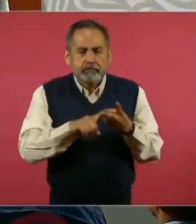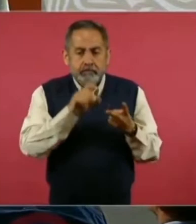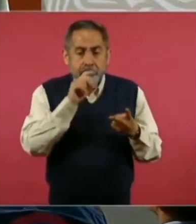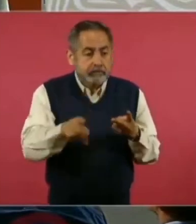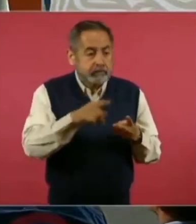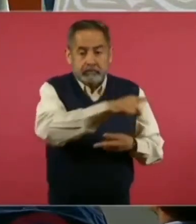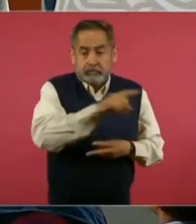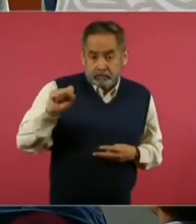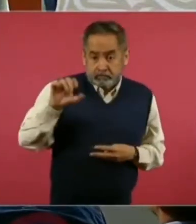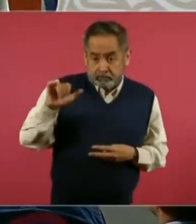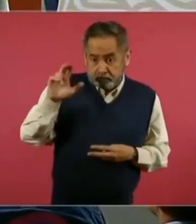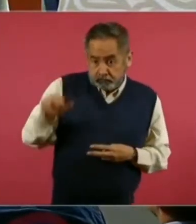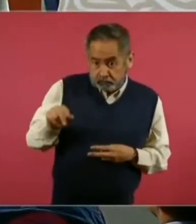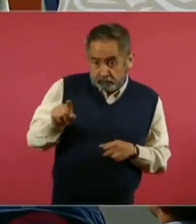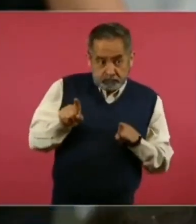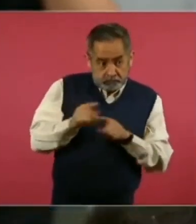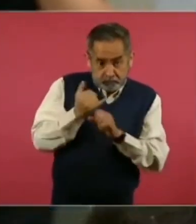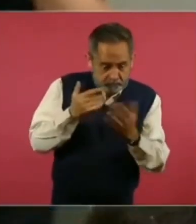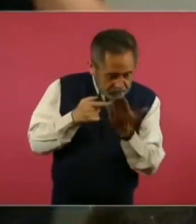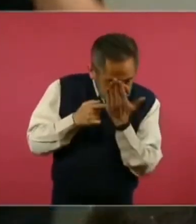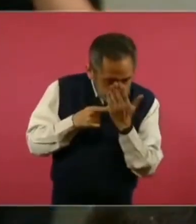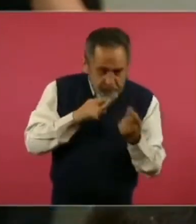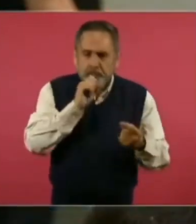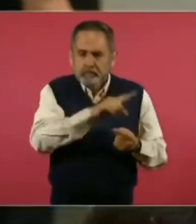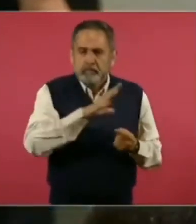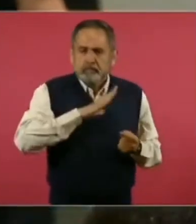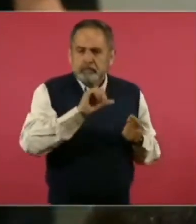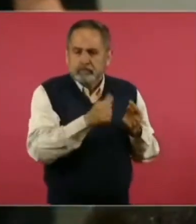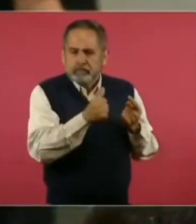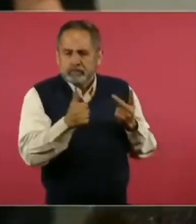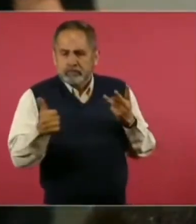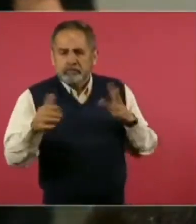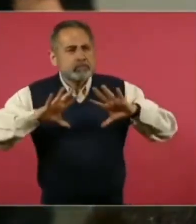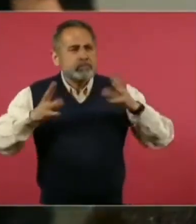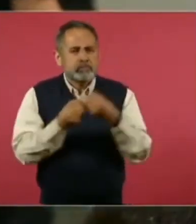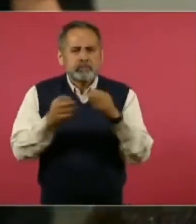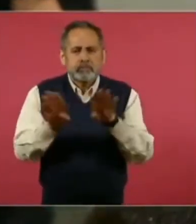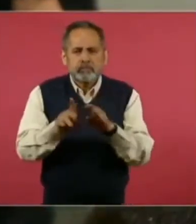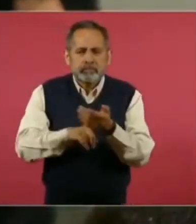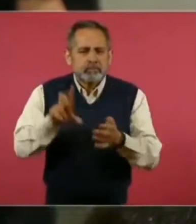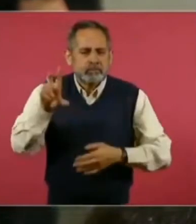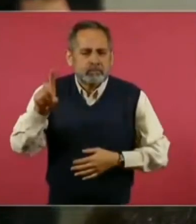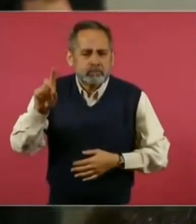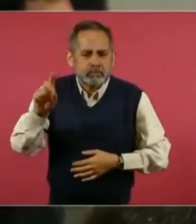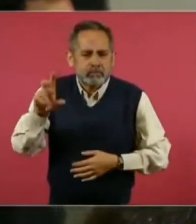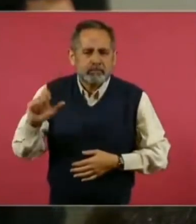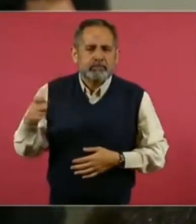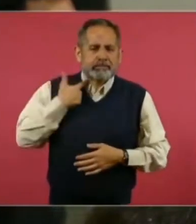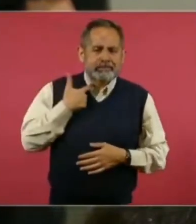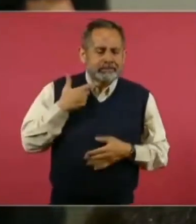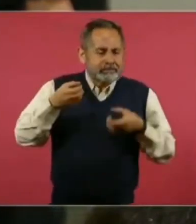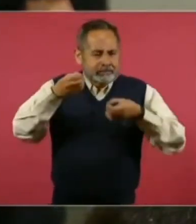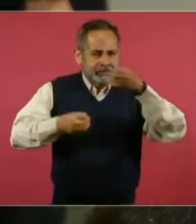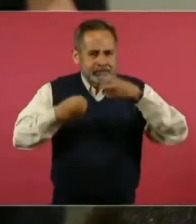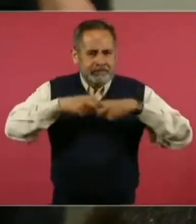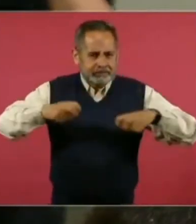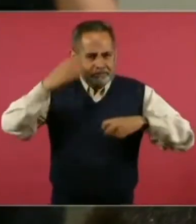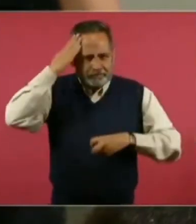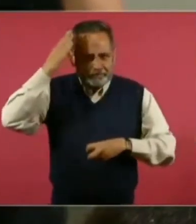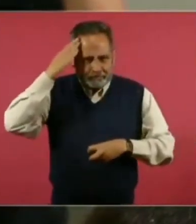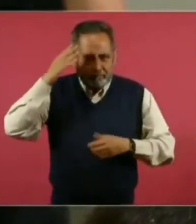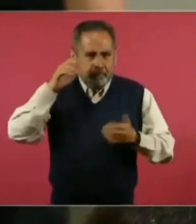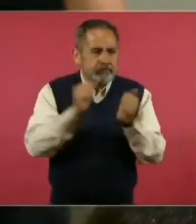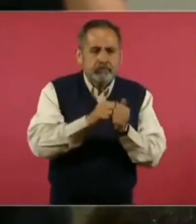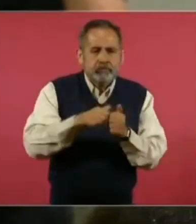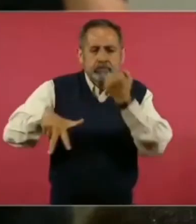propia Suprema Corte de Justicia de la Nación, son más de 30 los que reciben esta pensión vitalicia, incluidas 13